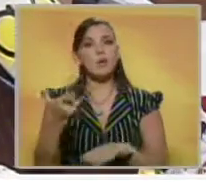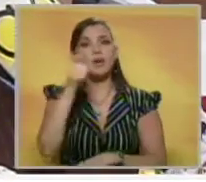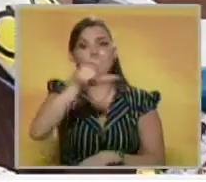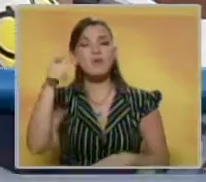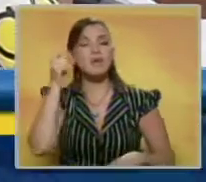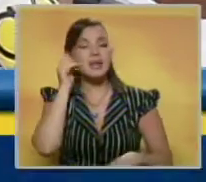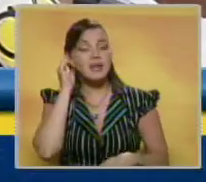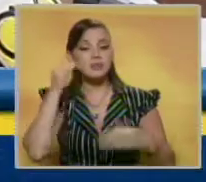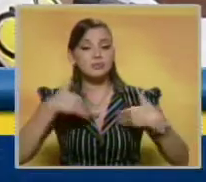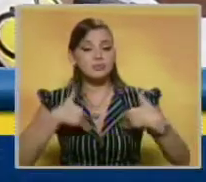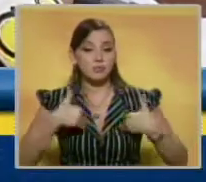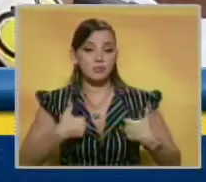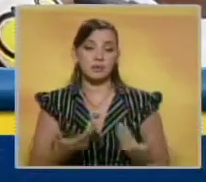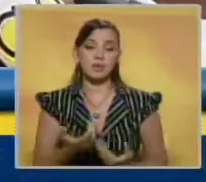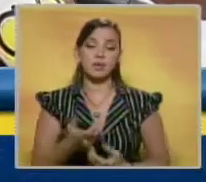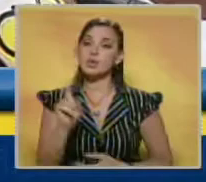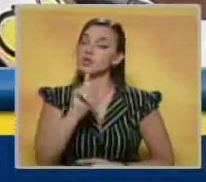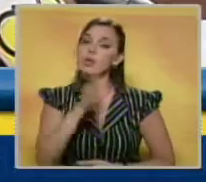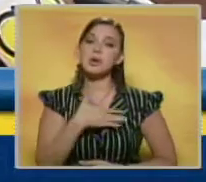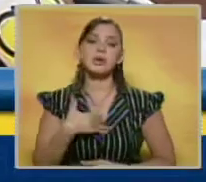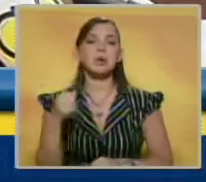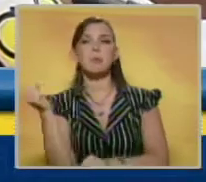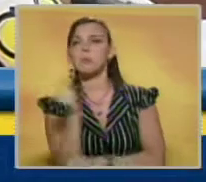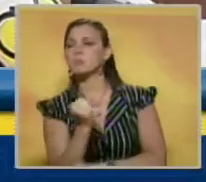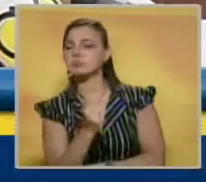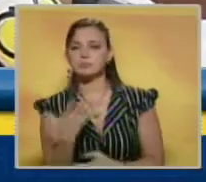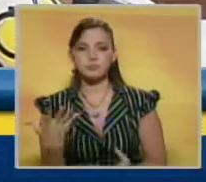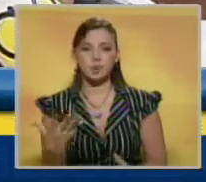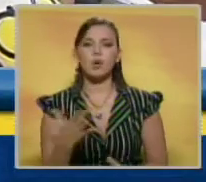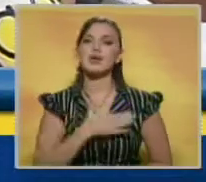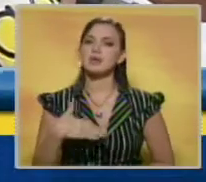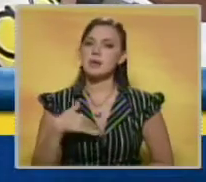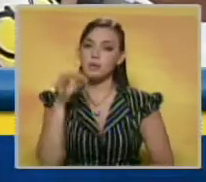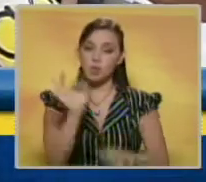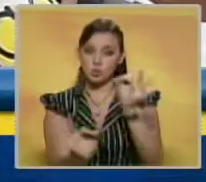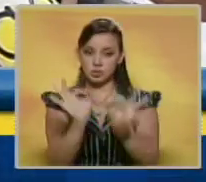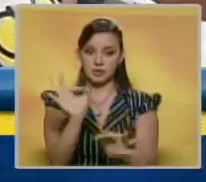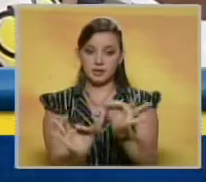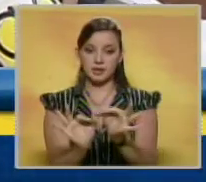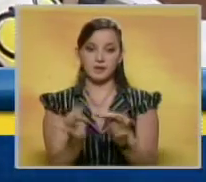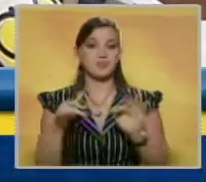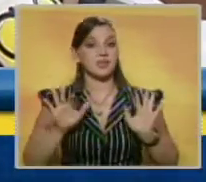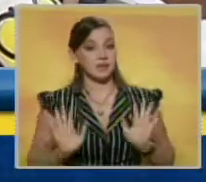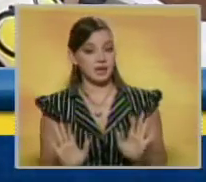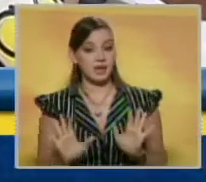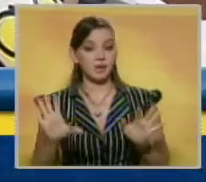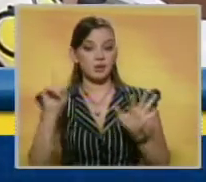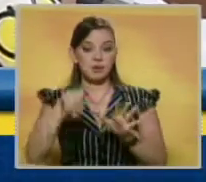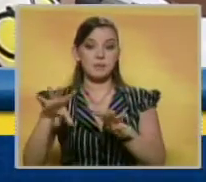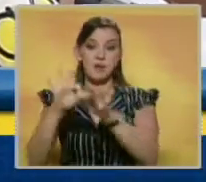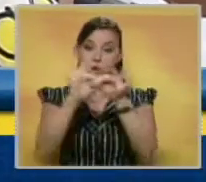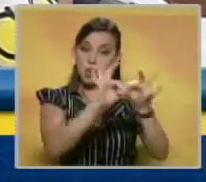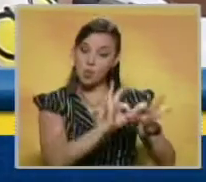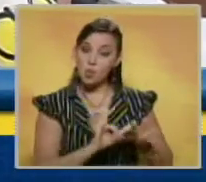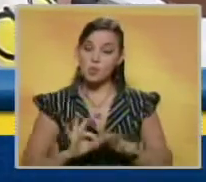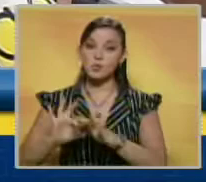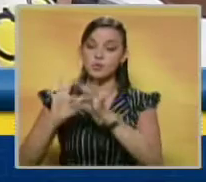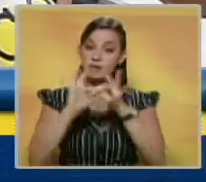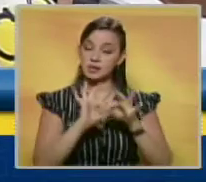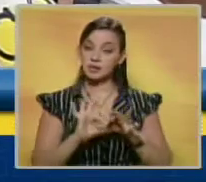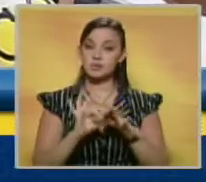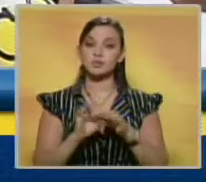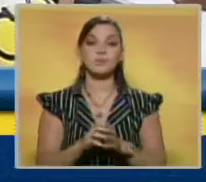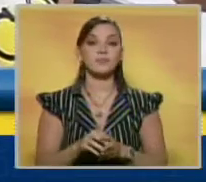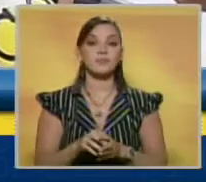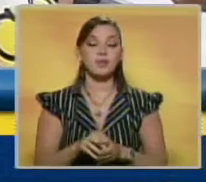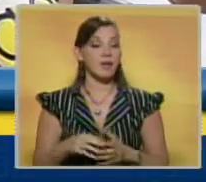que quede impune y en este o que se haga justicia, y por otro lado, por supuesto, unirnos desde el legislativo y del